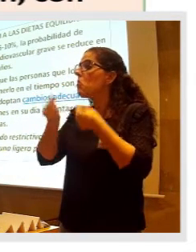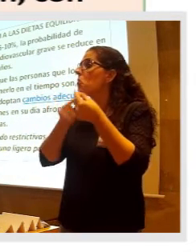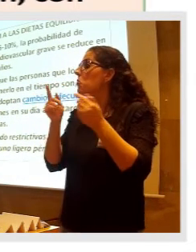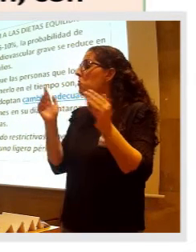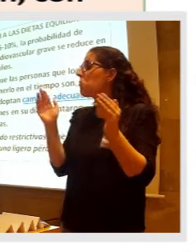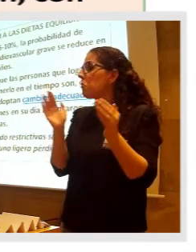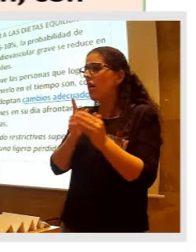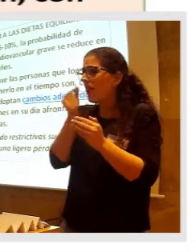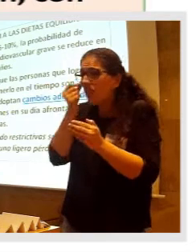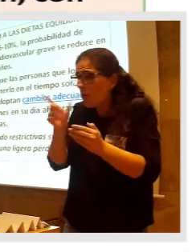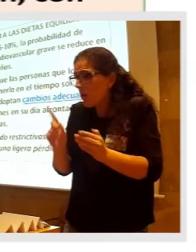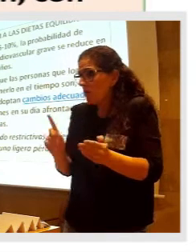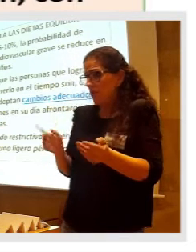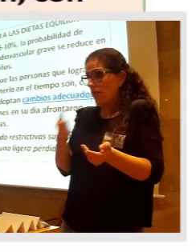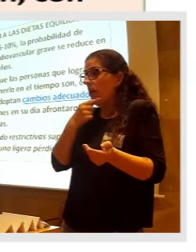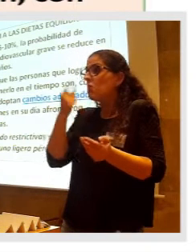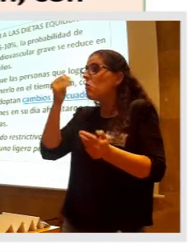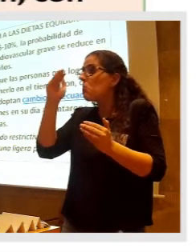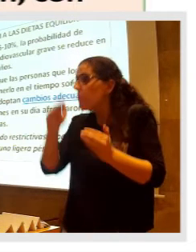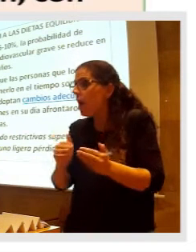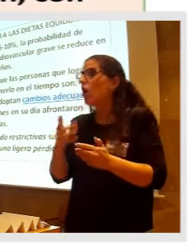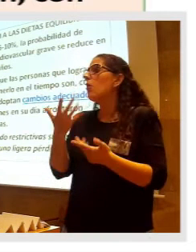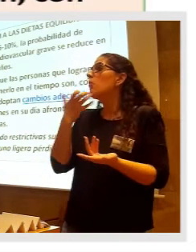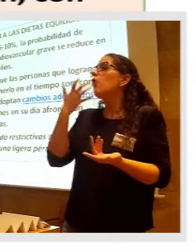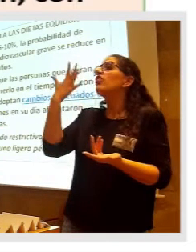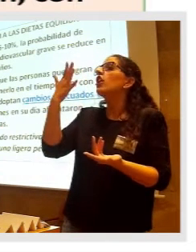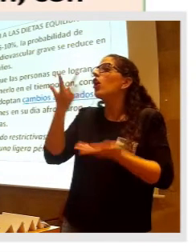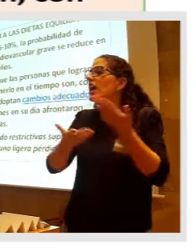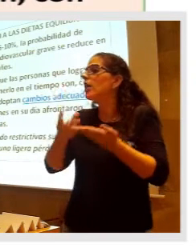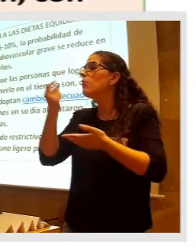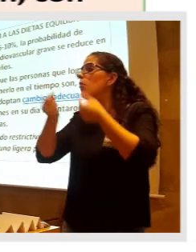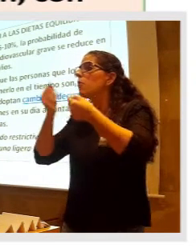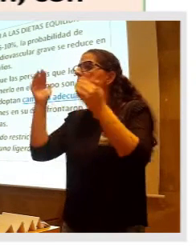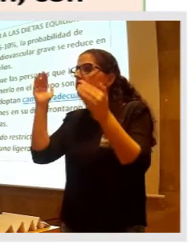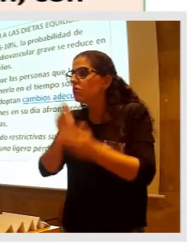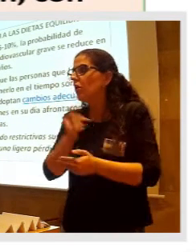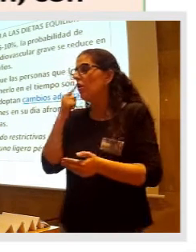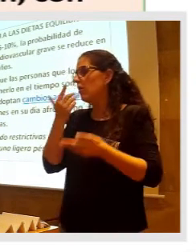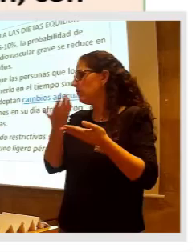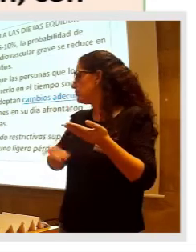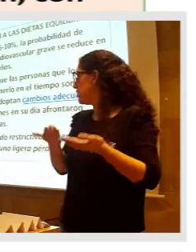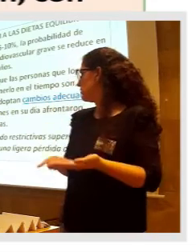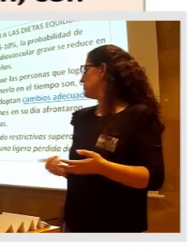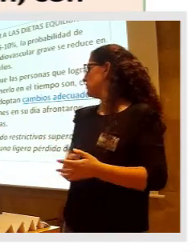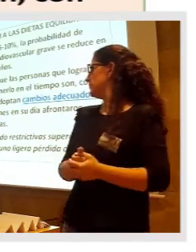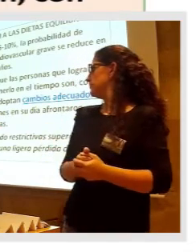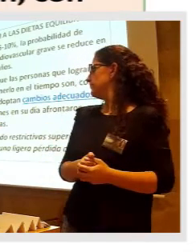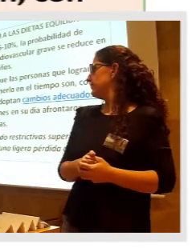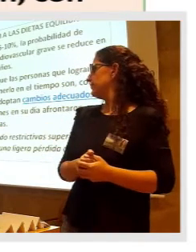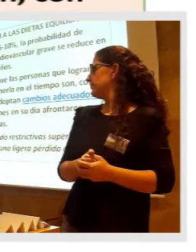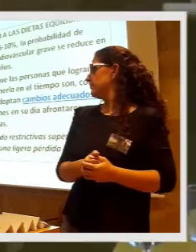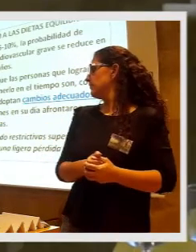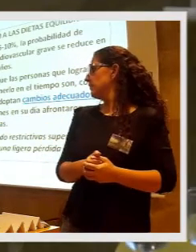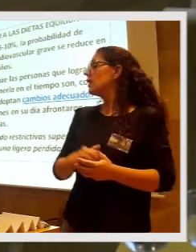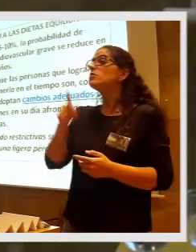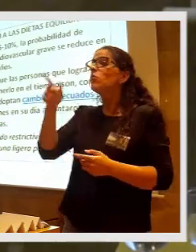fijaros que ya con conseguir una pérdida pequeña de 5 al 10% de nuestro peso, ya disminuimos un porcentaje muy importante de la